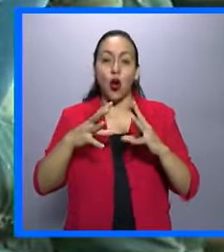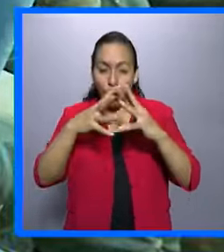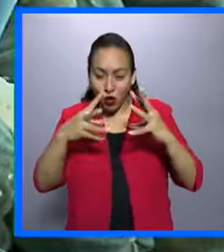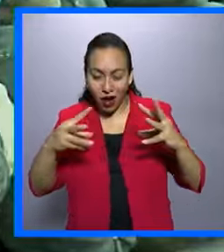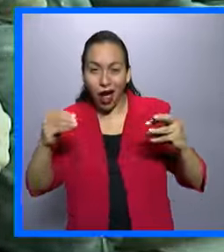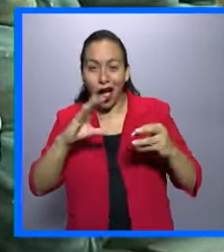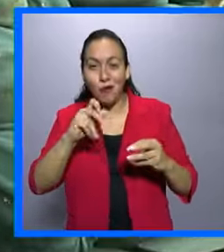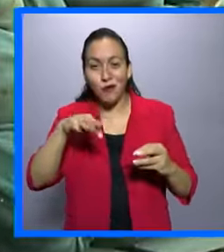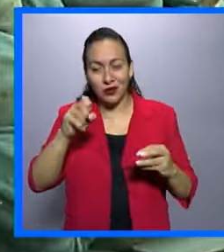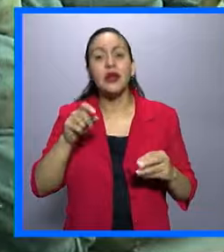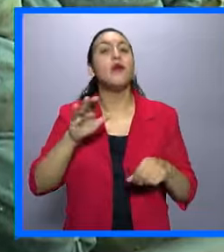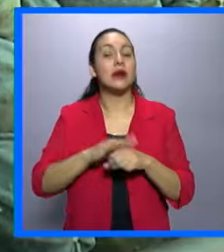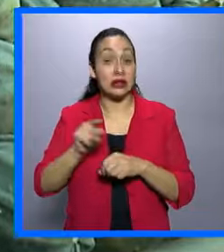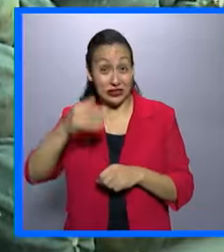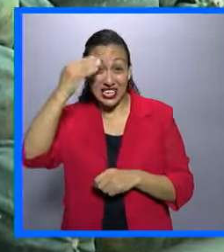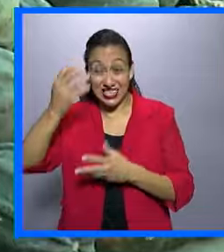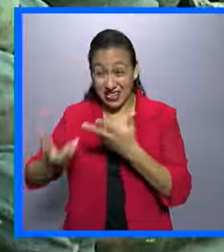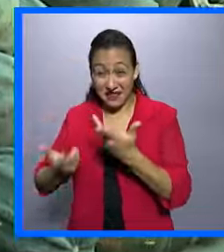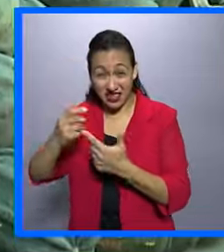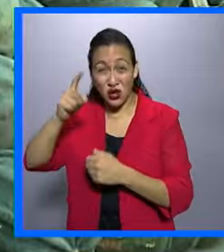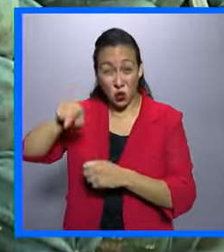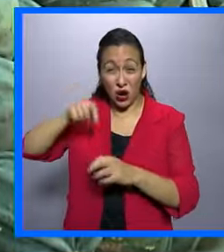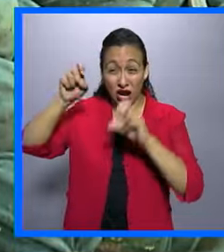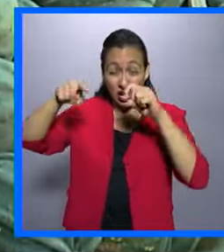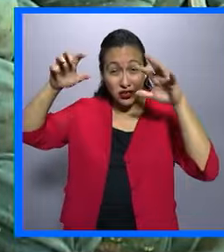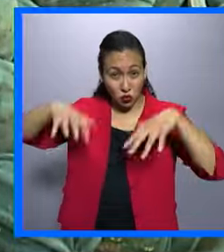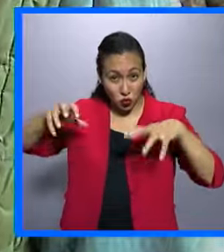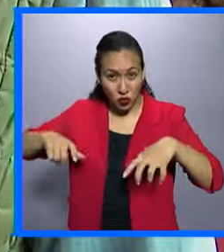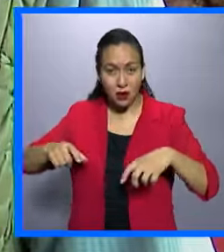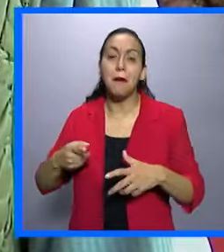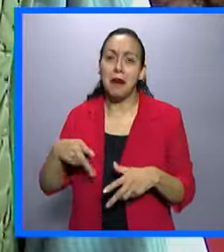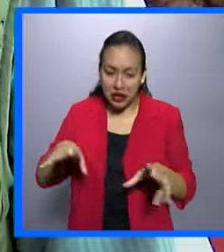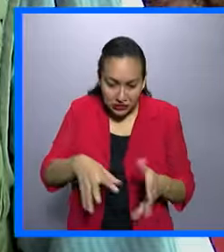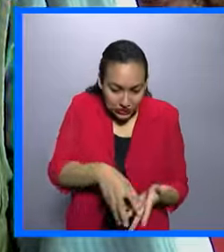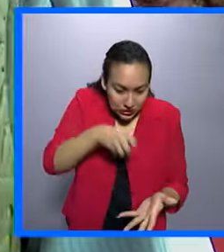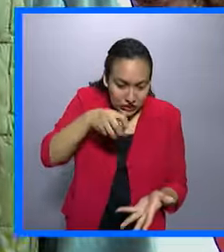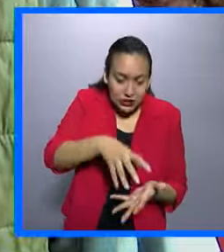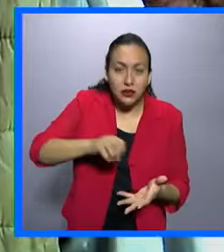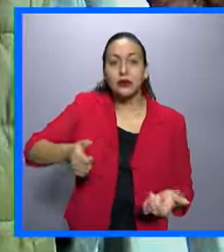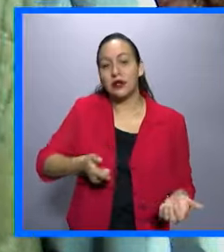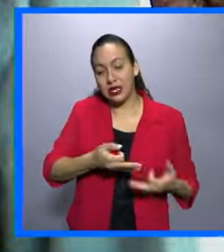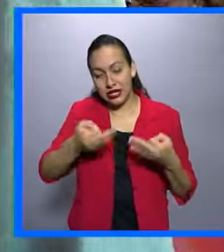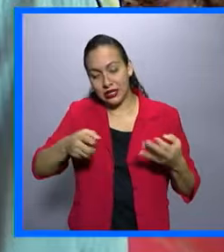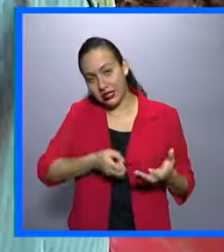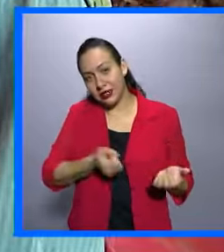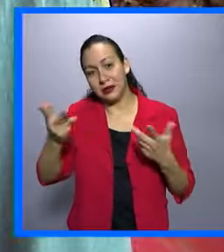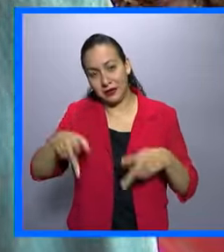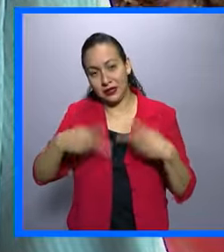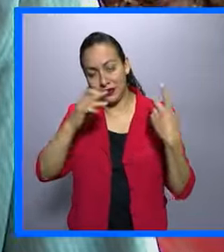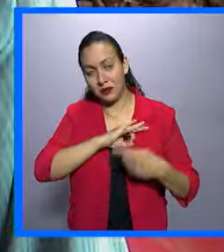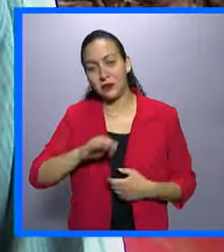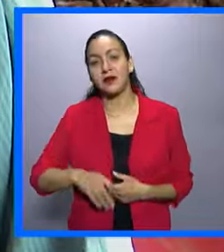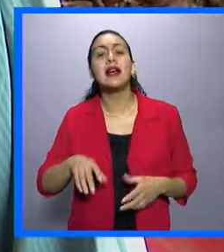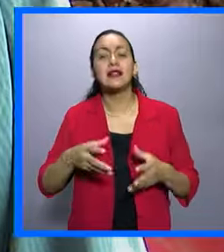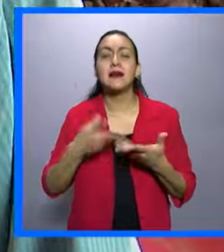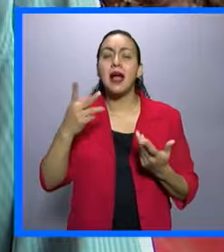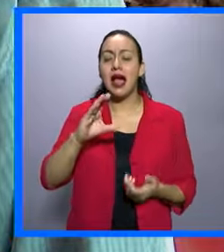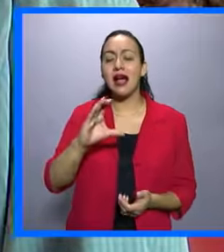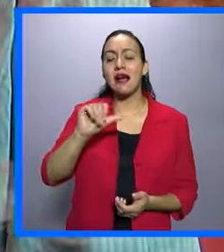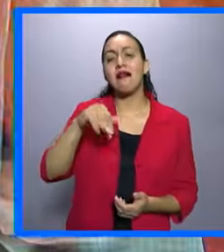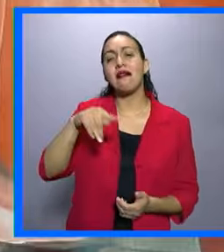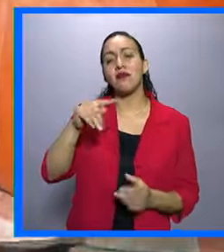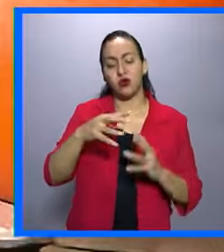de cultivos por las inundaciones fue posible ofrecer al público. Lo mismo que venimos haciendo, vendiendo camotes y calabazas